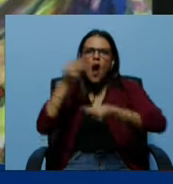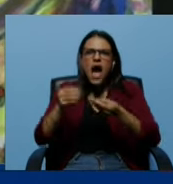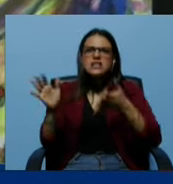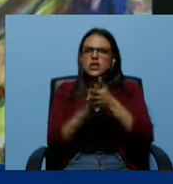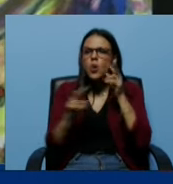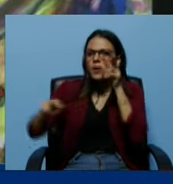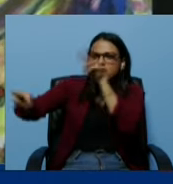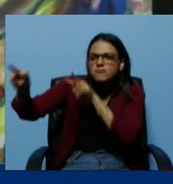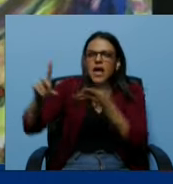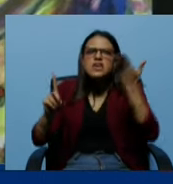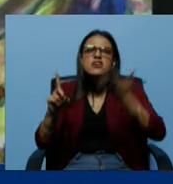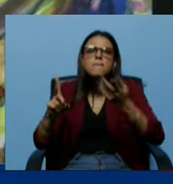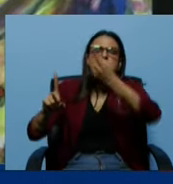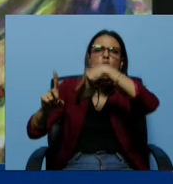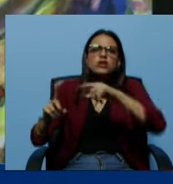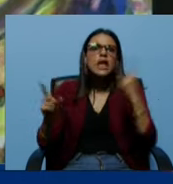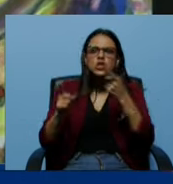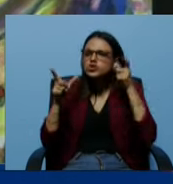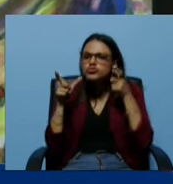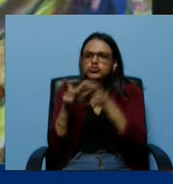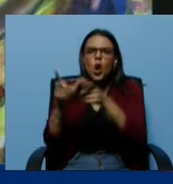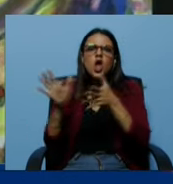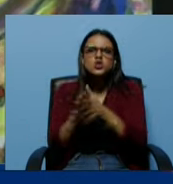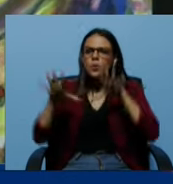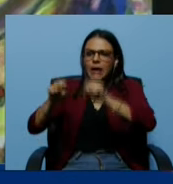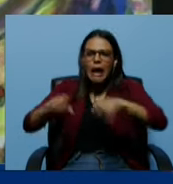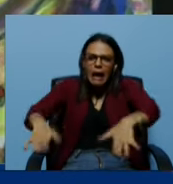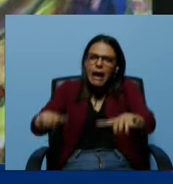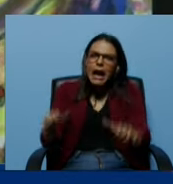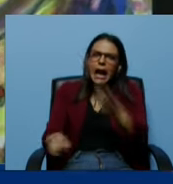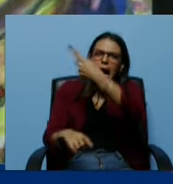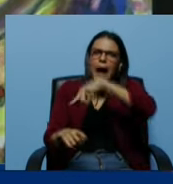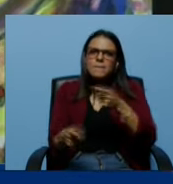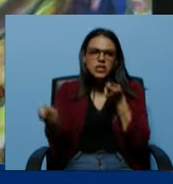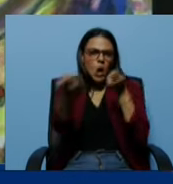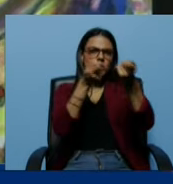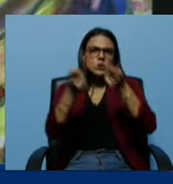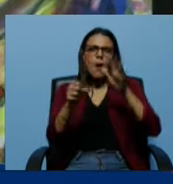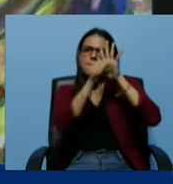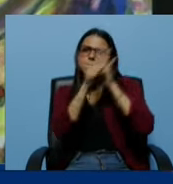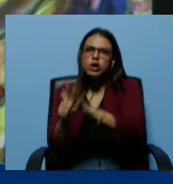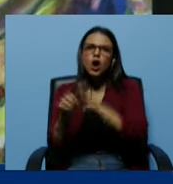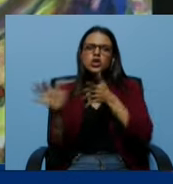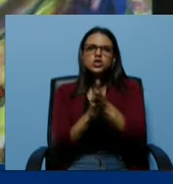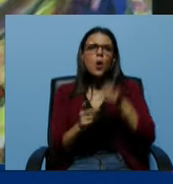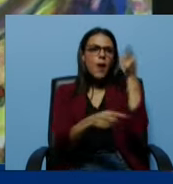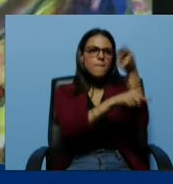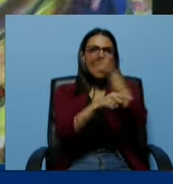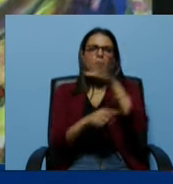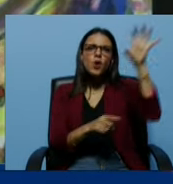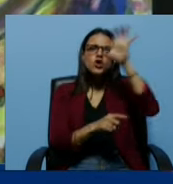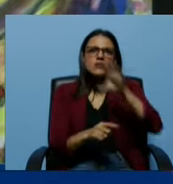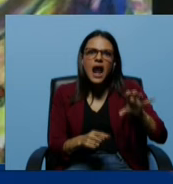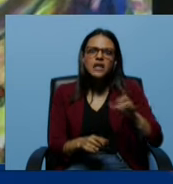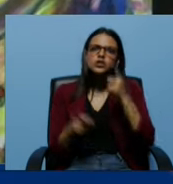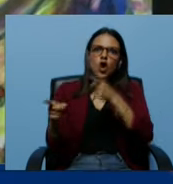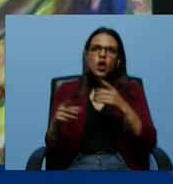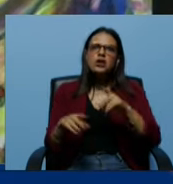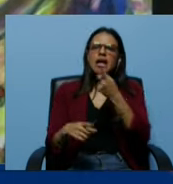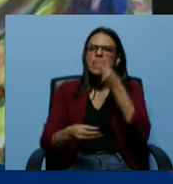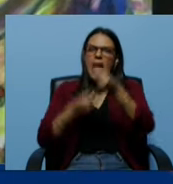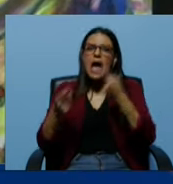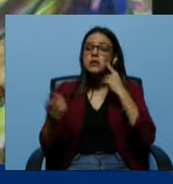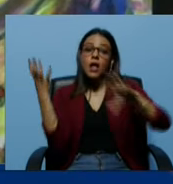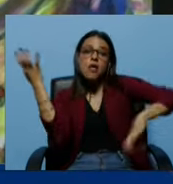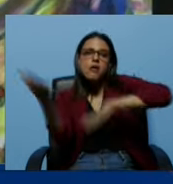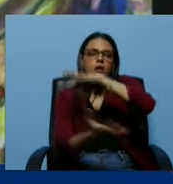vitales del capitalismo y de las naciones con visión imperial, lo que nace es el